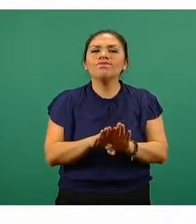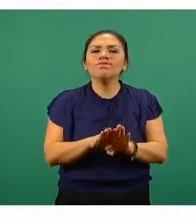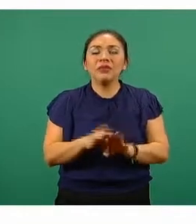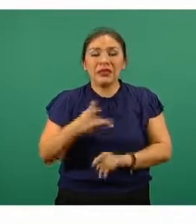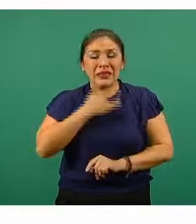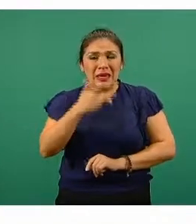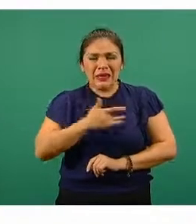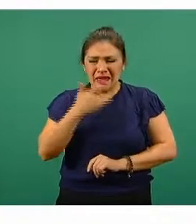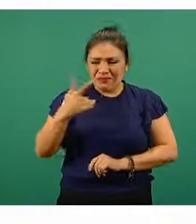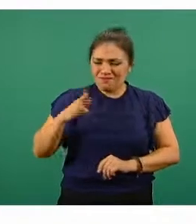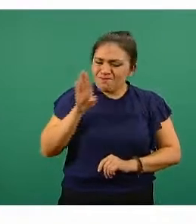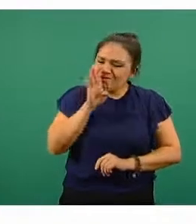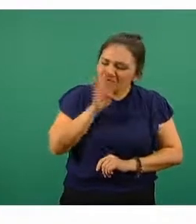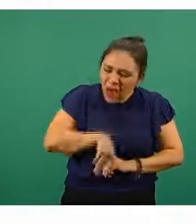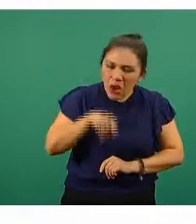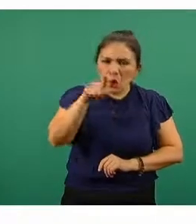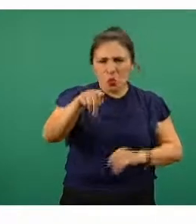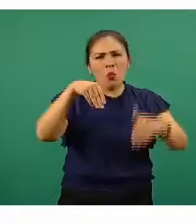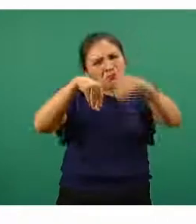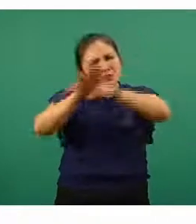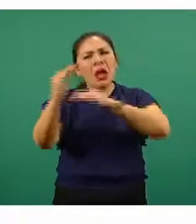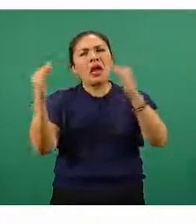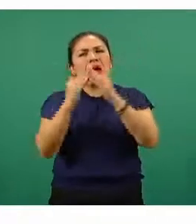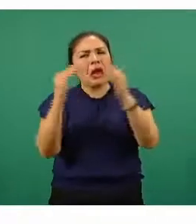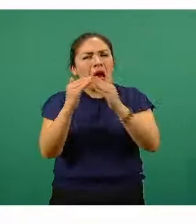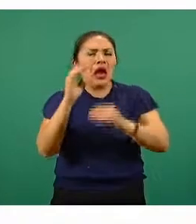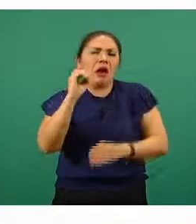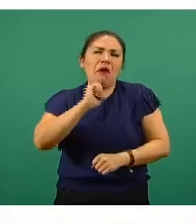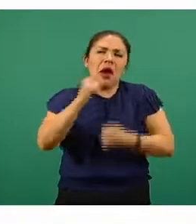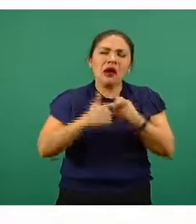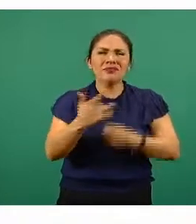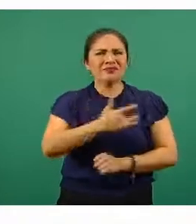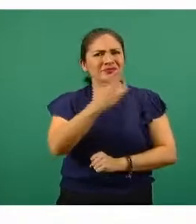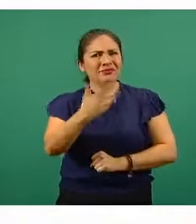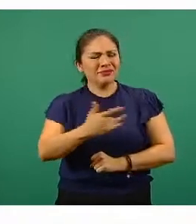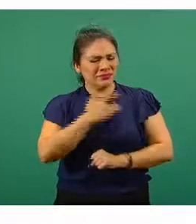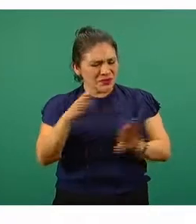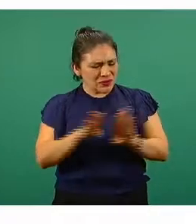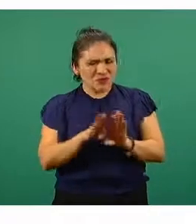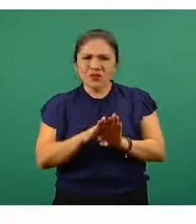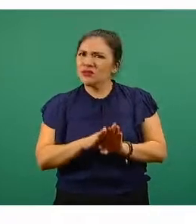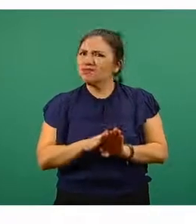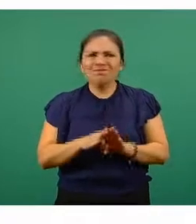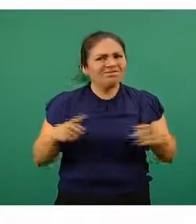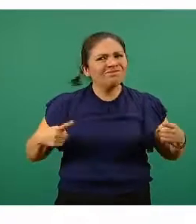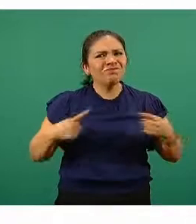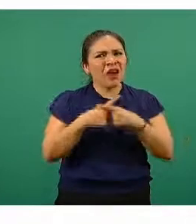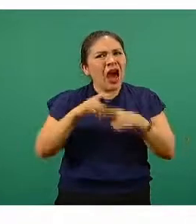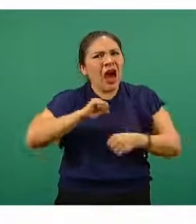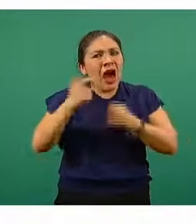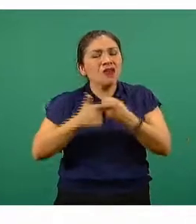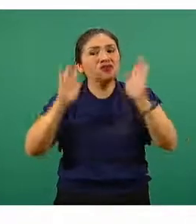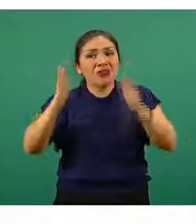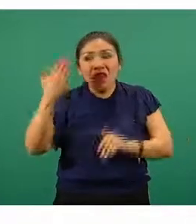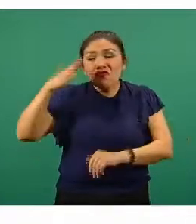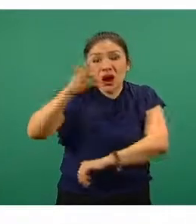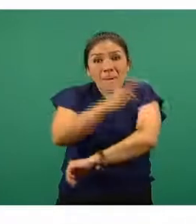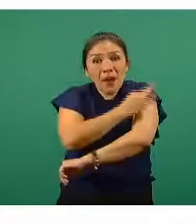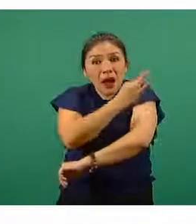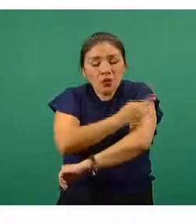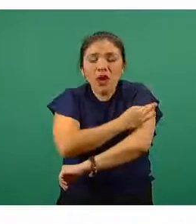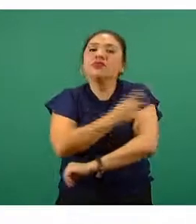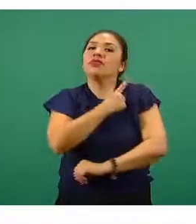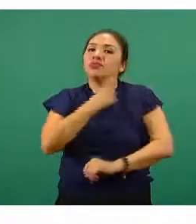un ESAVI, si ustedes en casa detectan sintomatología después de haberse aplicado la vacuna,